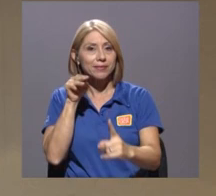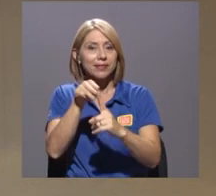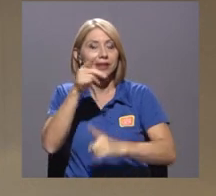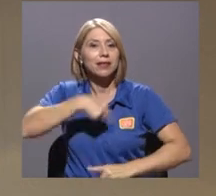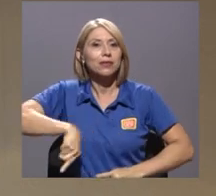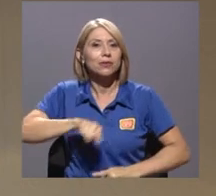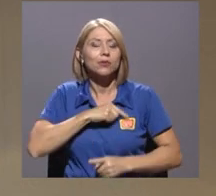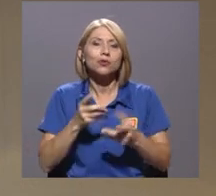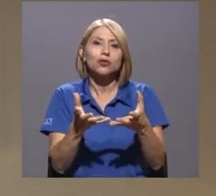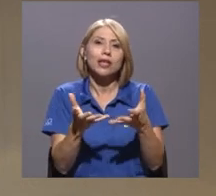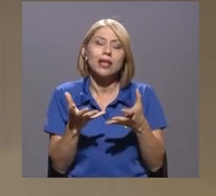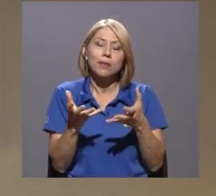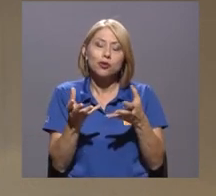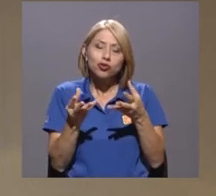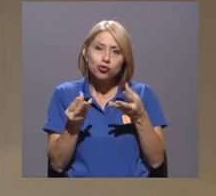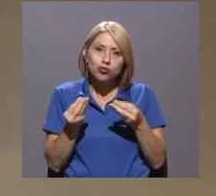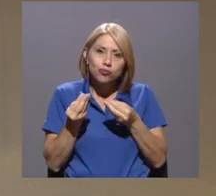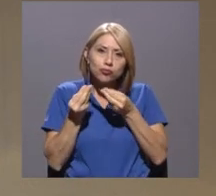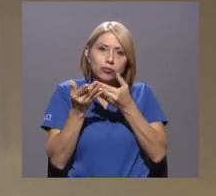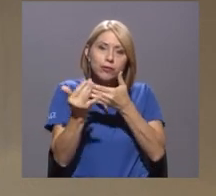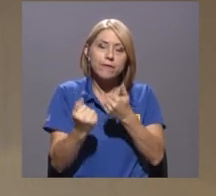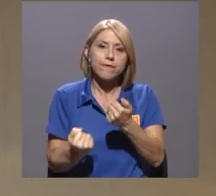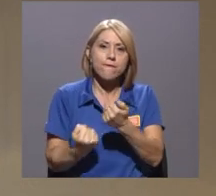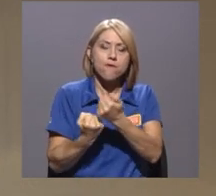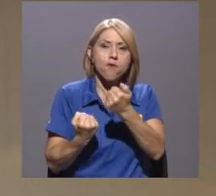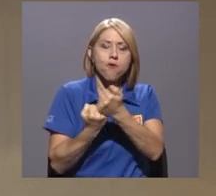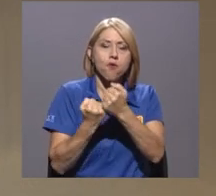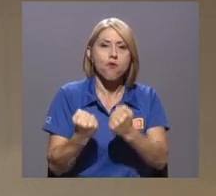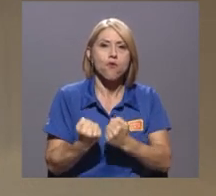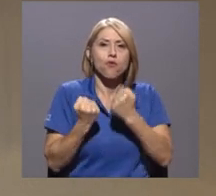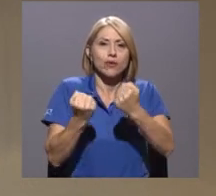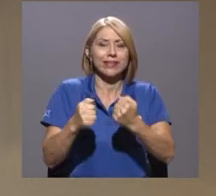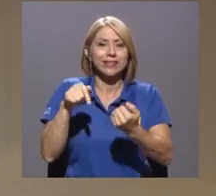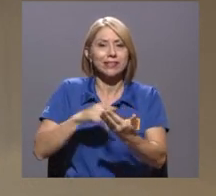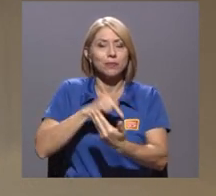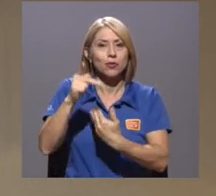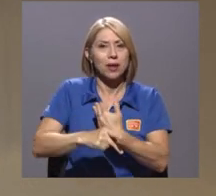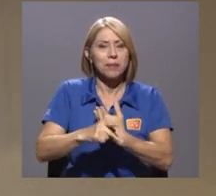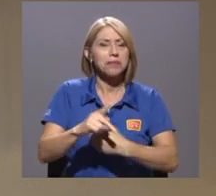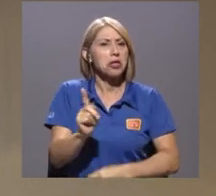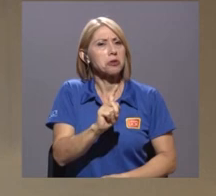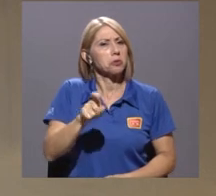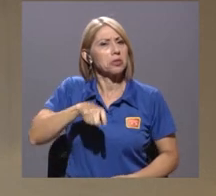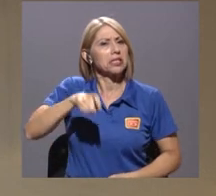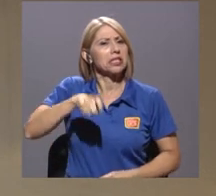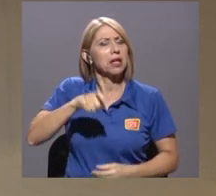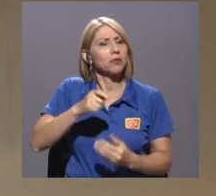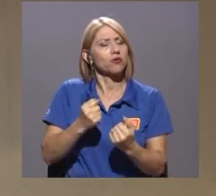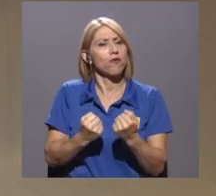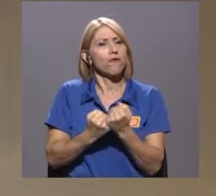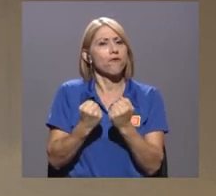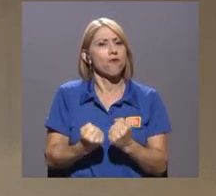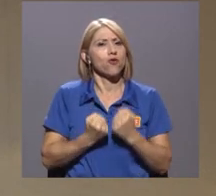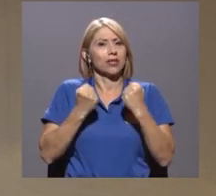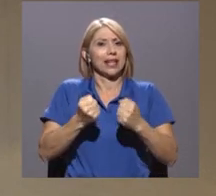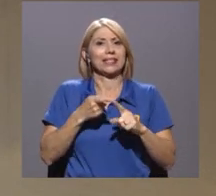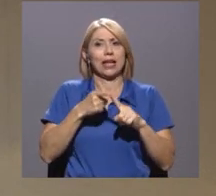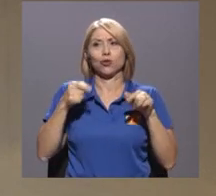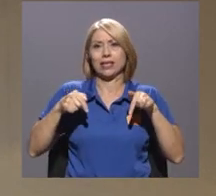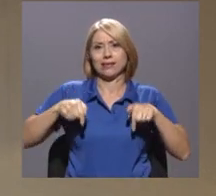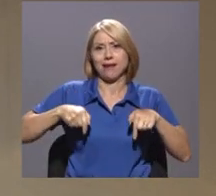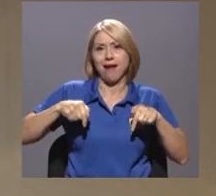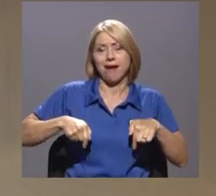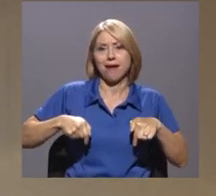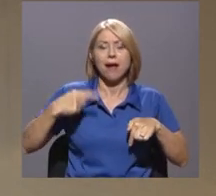fortalecer en este programa y no necesitamos fortalecerlo desde este lado del océano atlántico porque